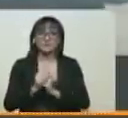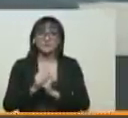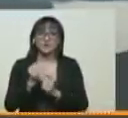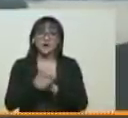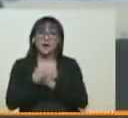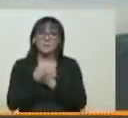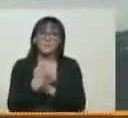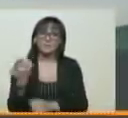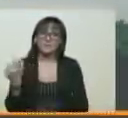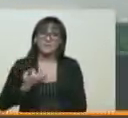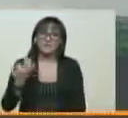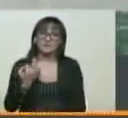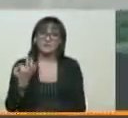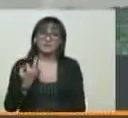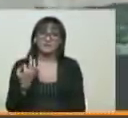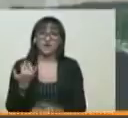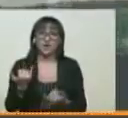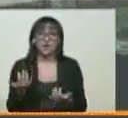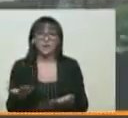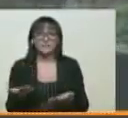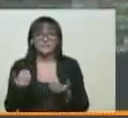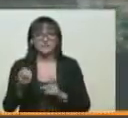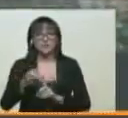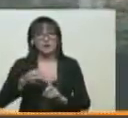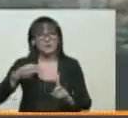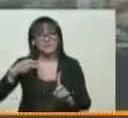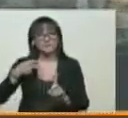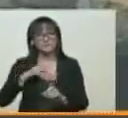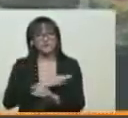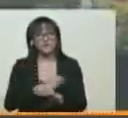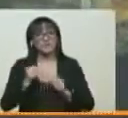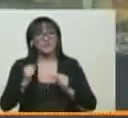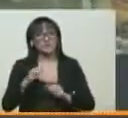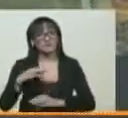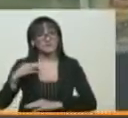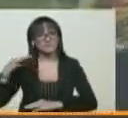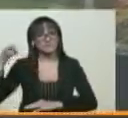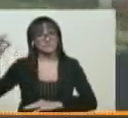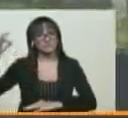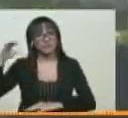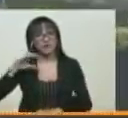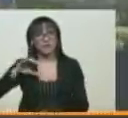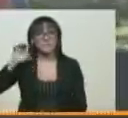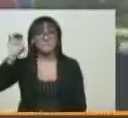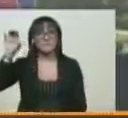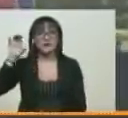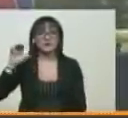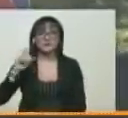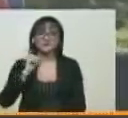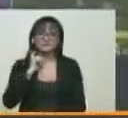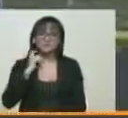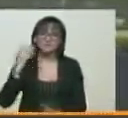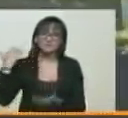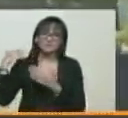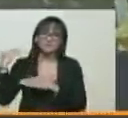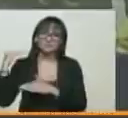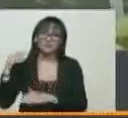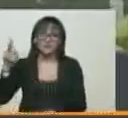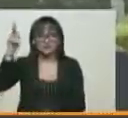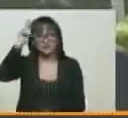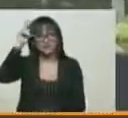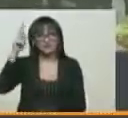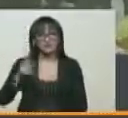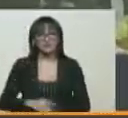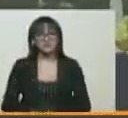amor verdadero. Vengo a pedirle a Amazonas la fuerza espiritual de la patria ancestral, de la patria india.